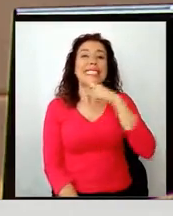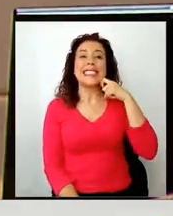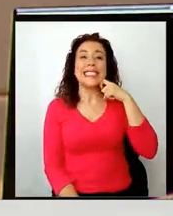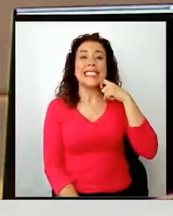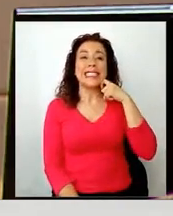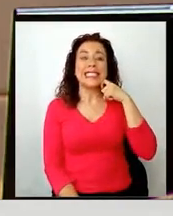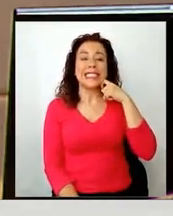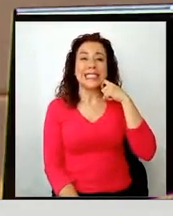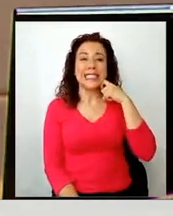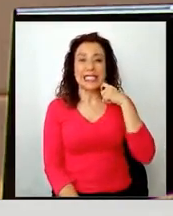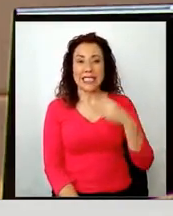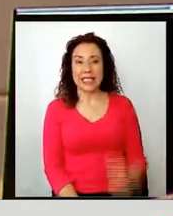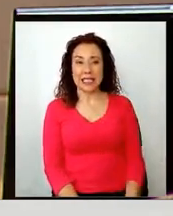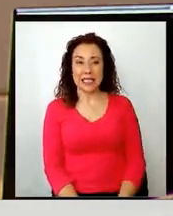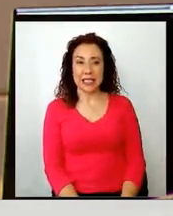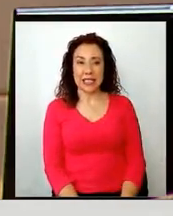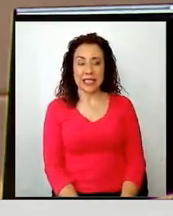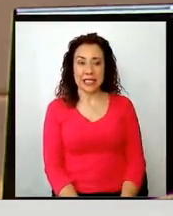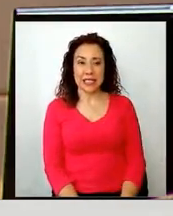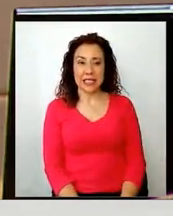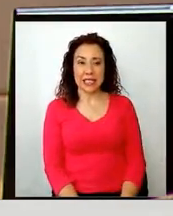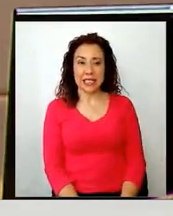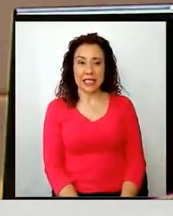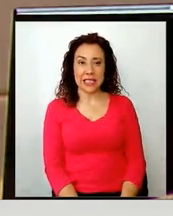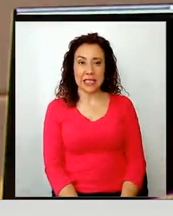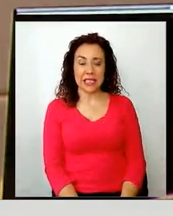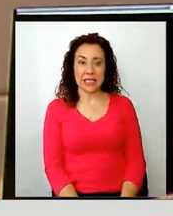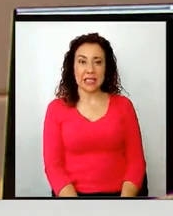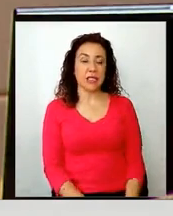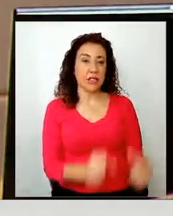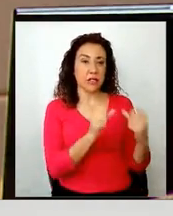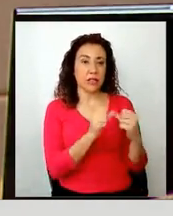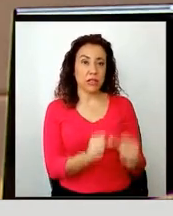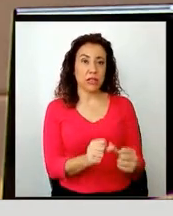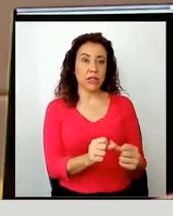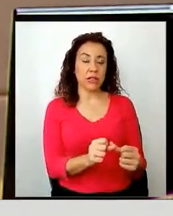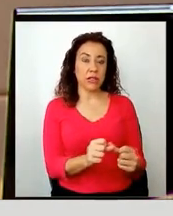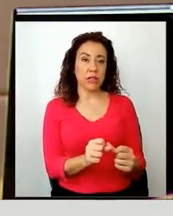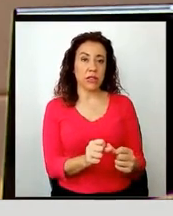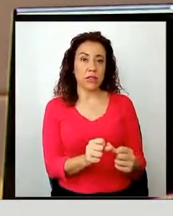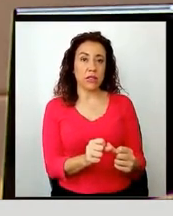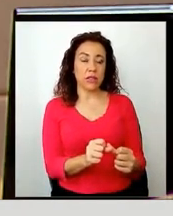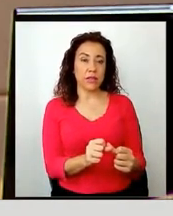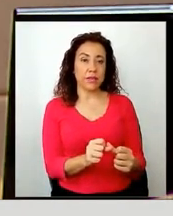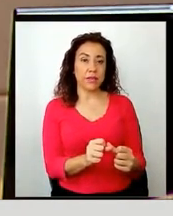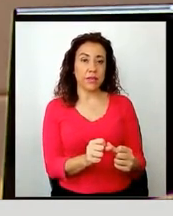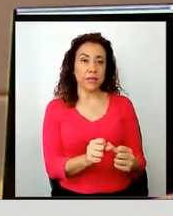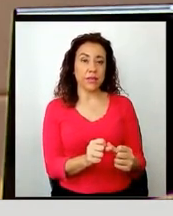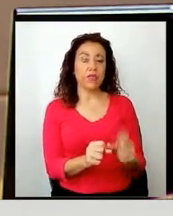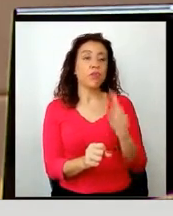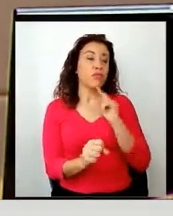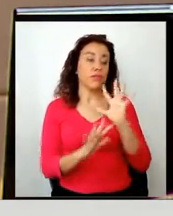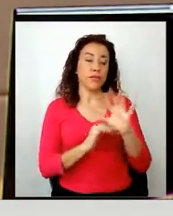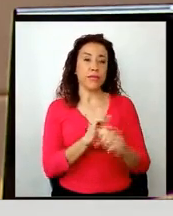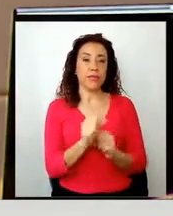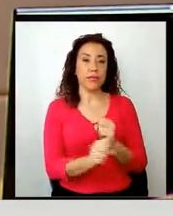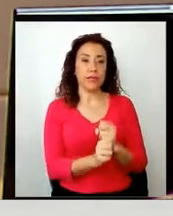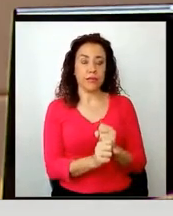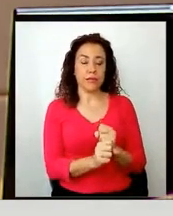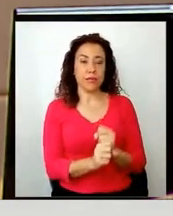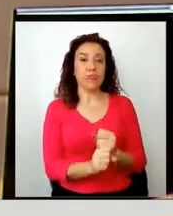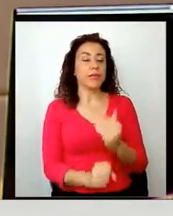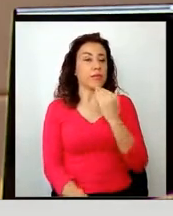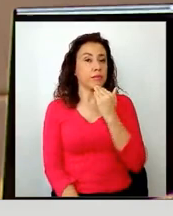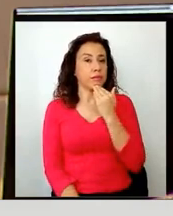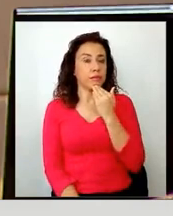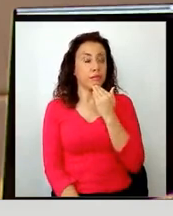presente y latente durante todo estas últimas décadas señalar Además que si viene el agua